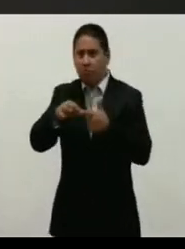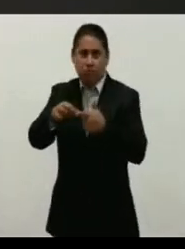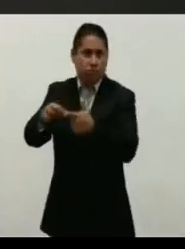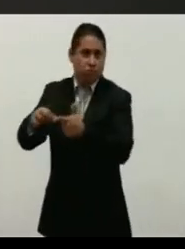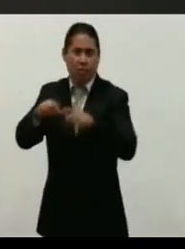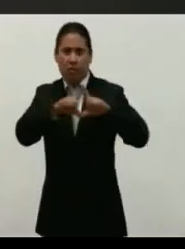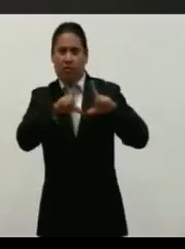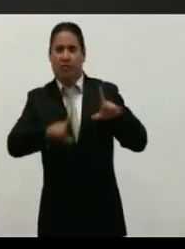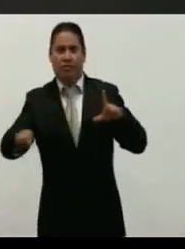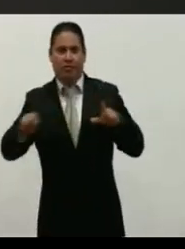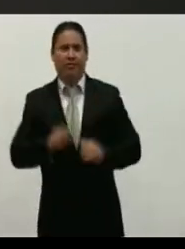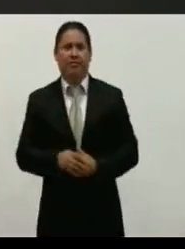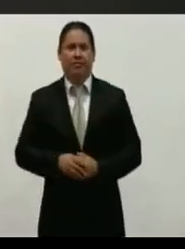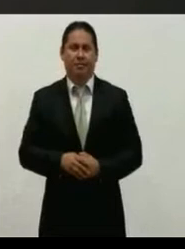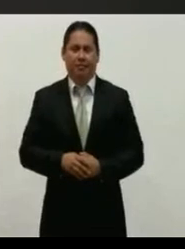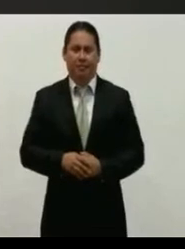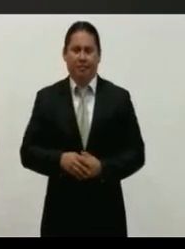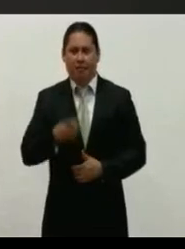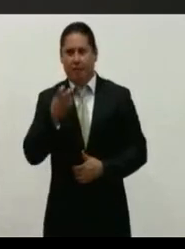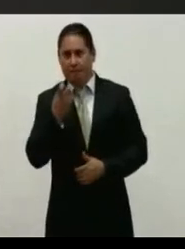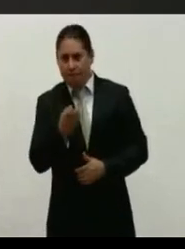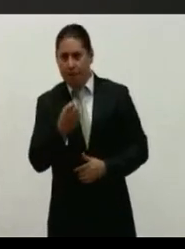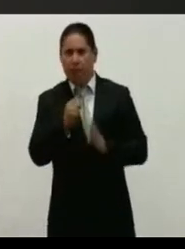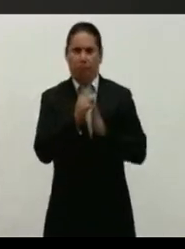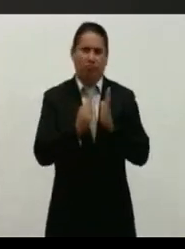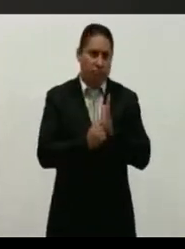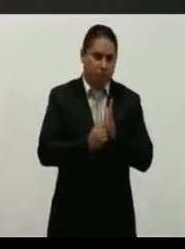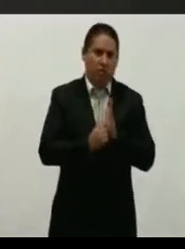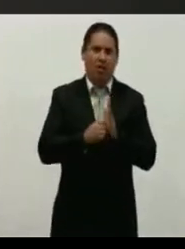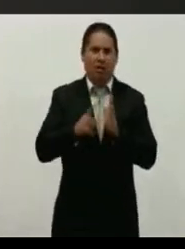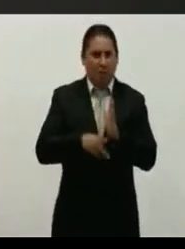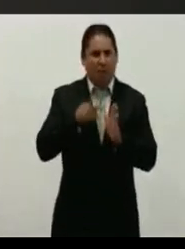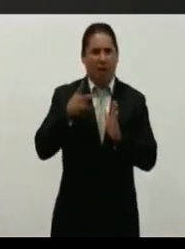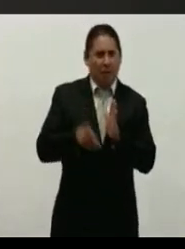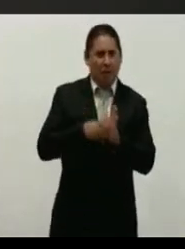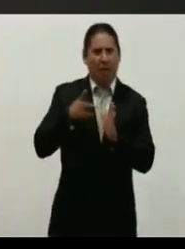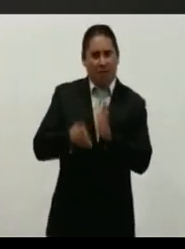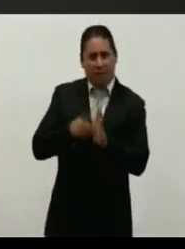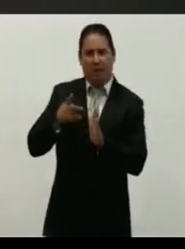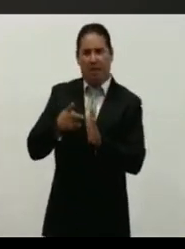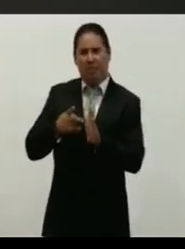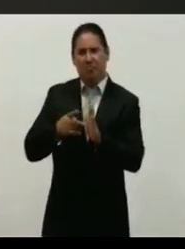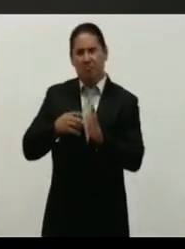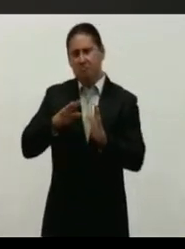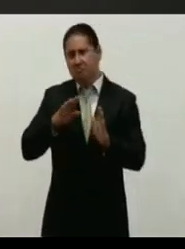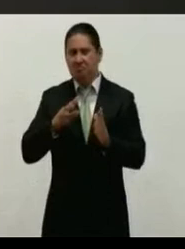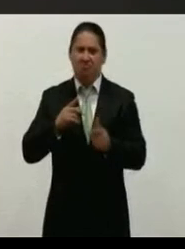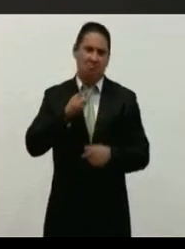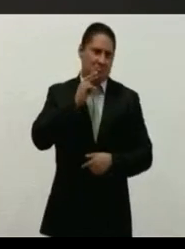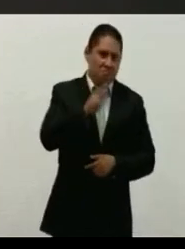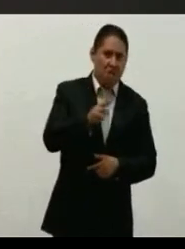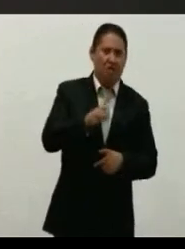una nación. Pues la elección sistemática, repetida, de una modalidad de juicio sobre